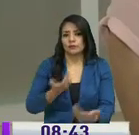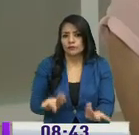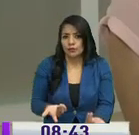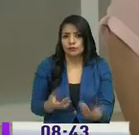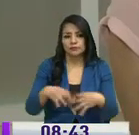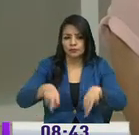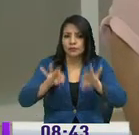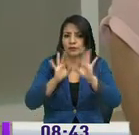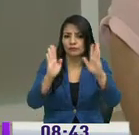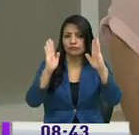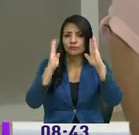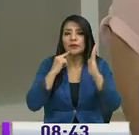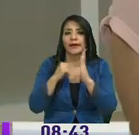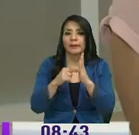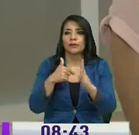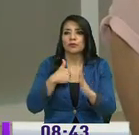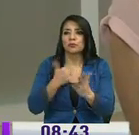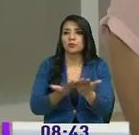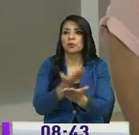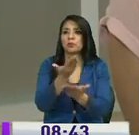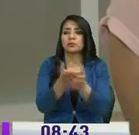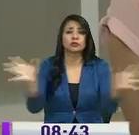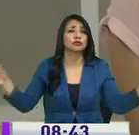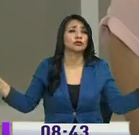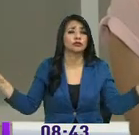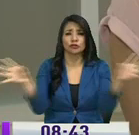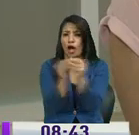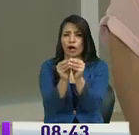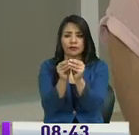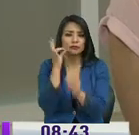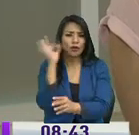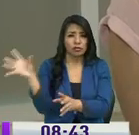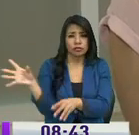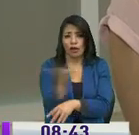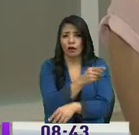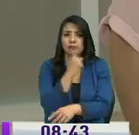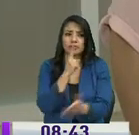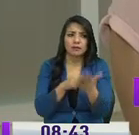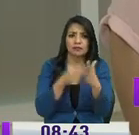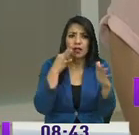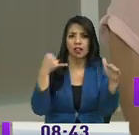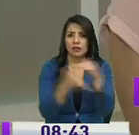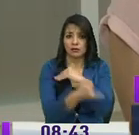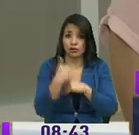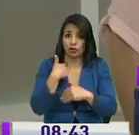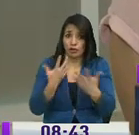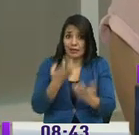tomarse en cuenta que no es que estamos planteando que todas las mujeres que son violadas